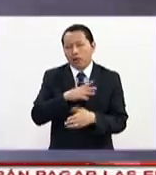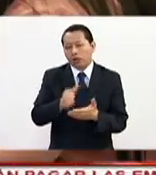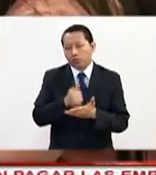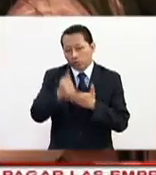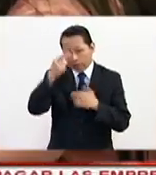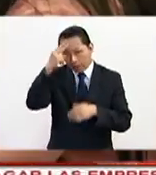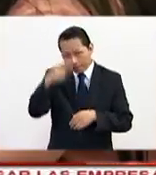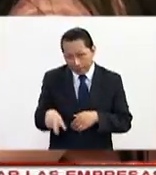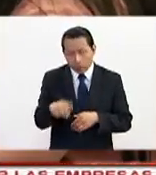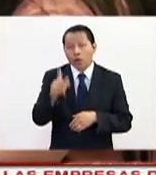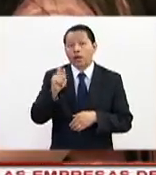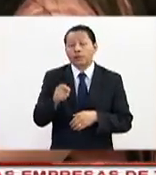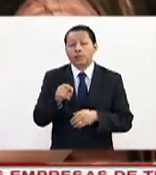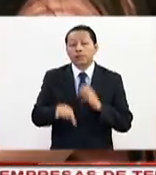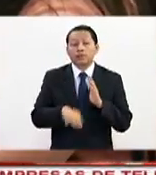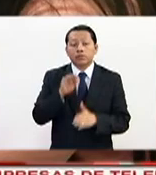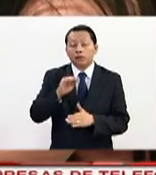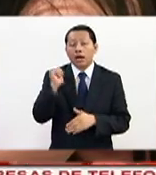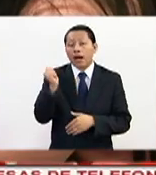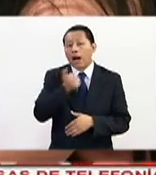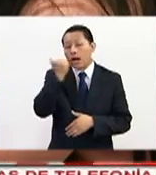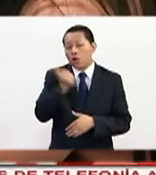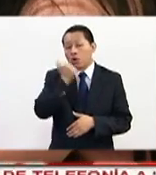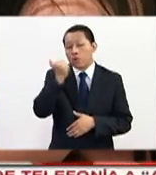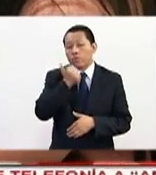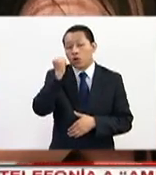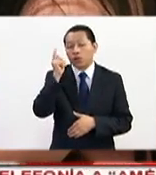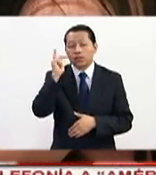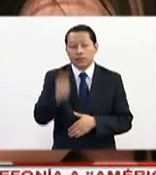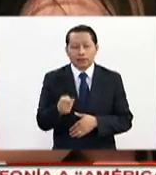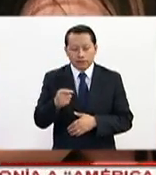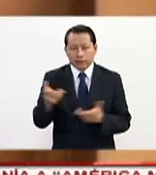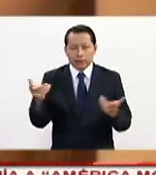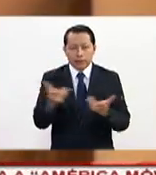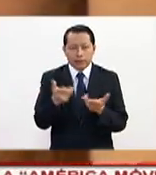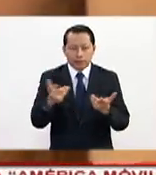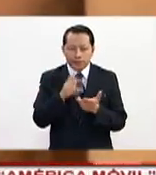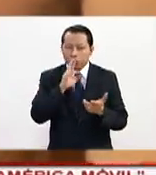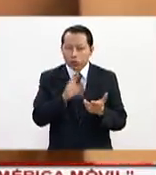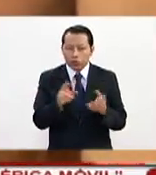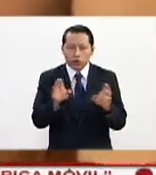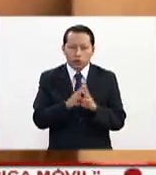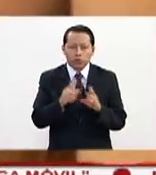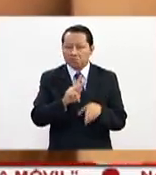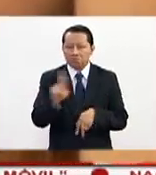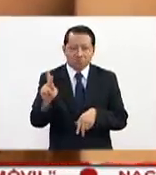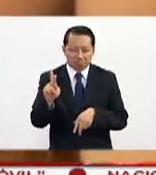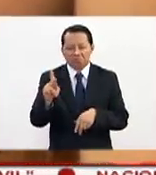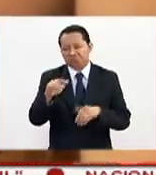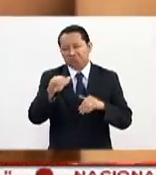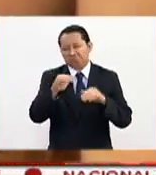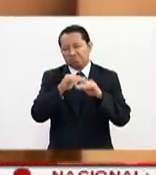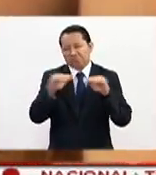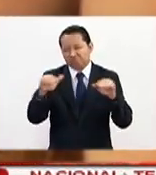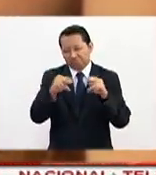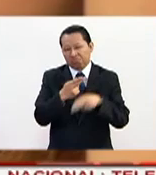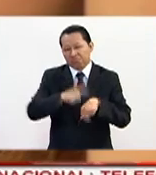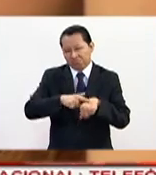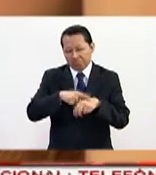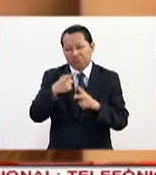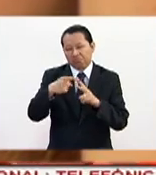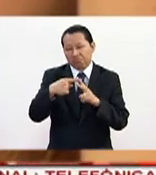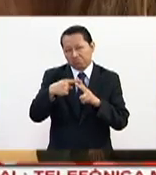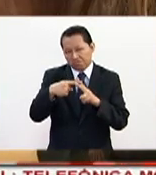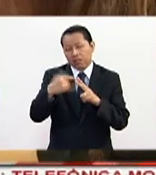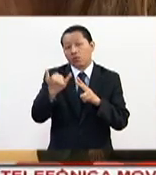Ciudad de México. Destacó que los alumnos de la capital del país presentaron resultados similares a los de la media nacional en matemáticas y